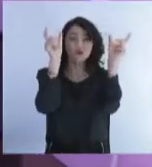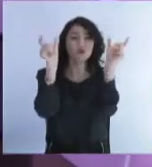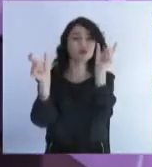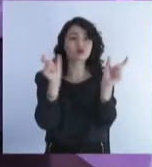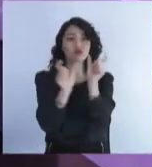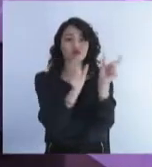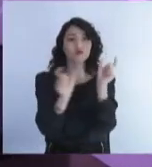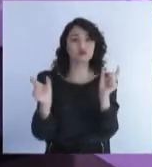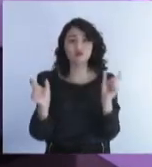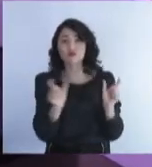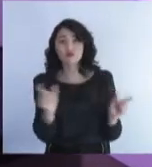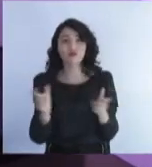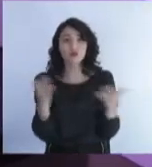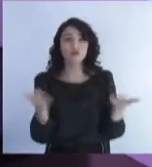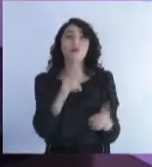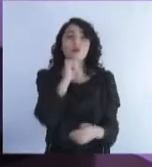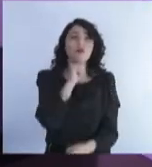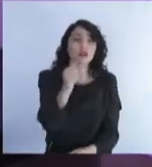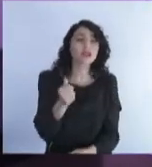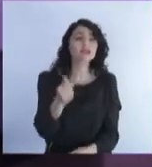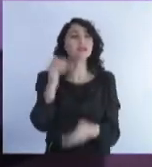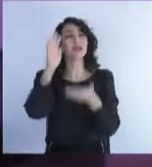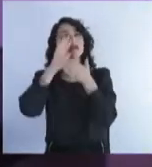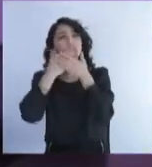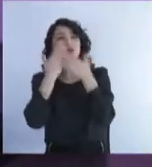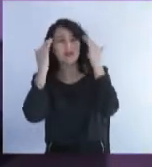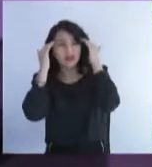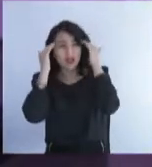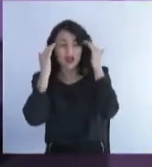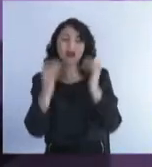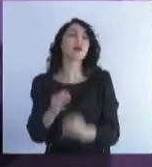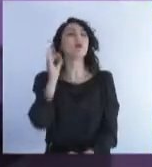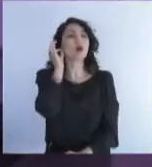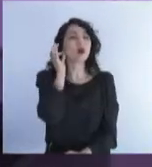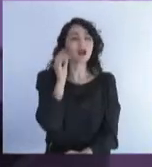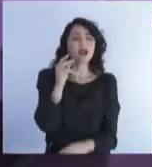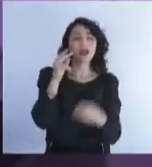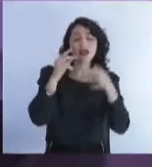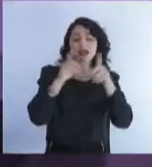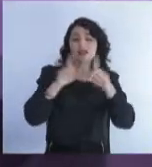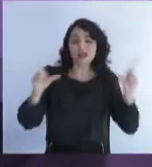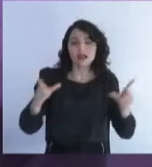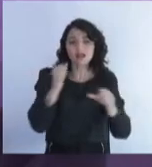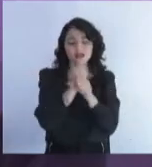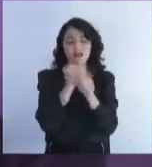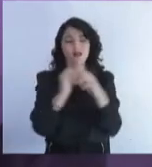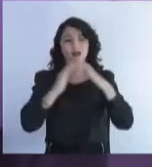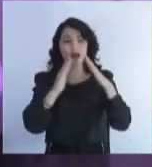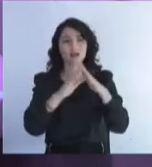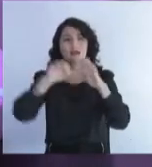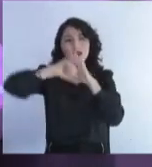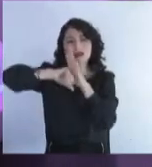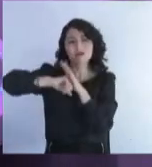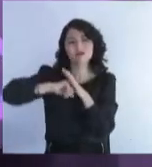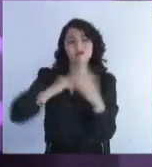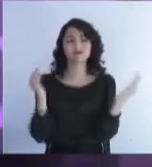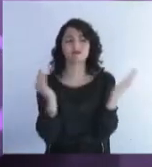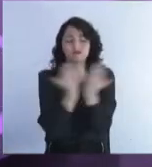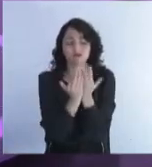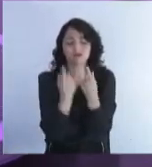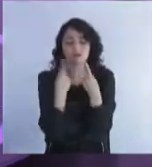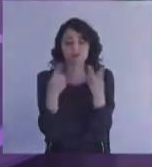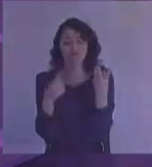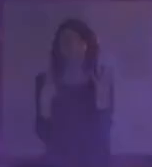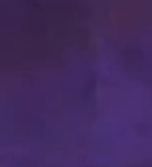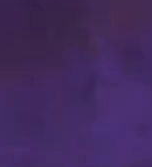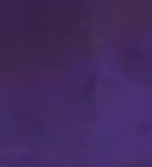y pobreza, mujeres y teletrabajo, incertidumbre, derecho a la salud mental, encierro. De alguna forma son estos temas que